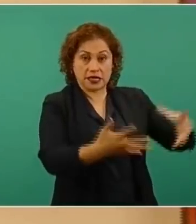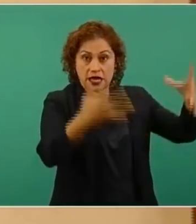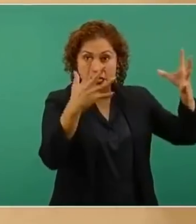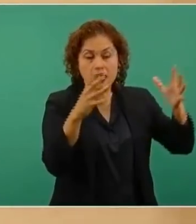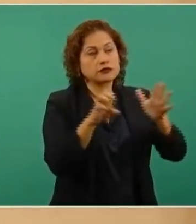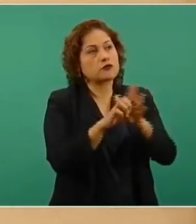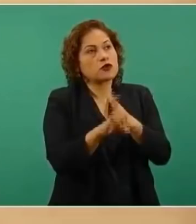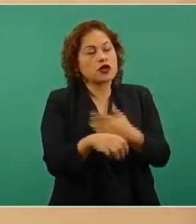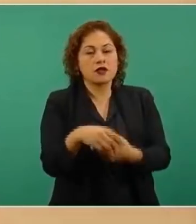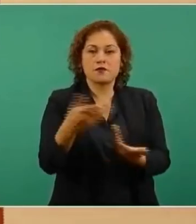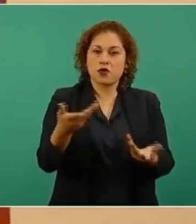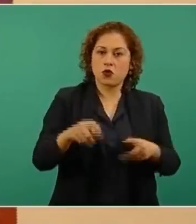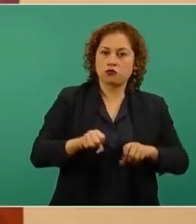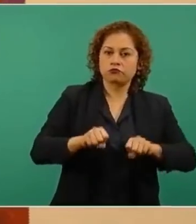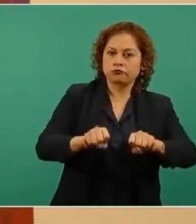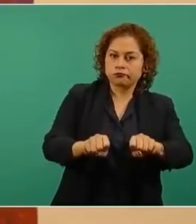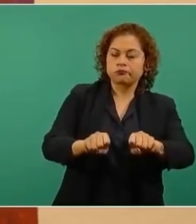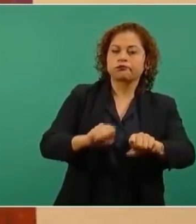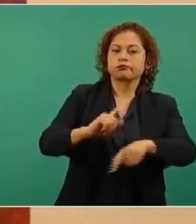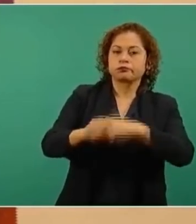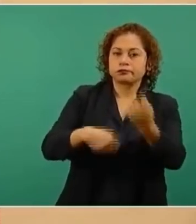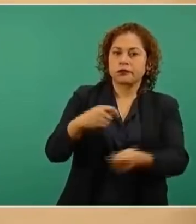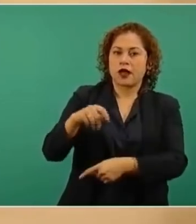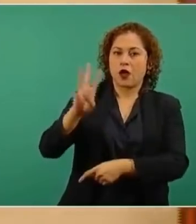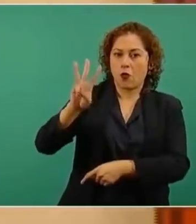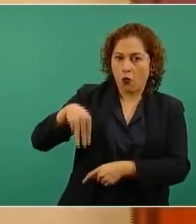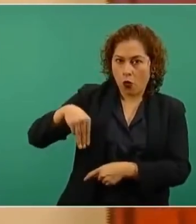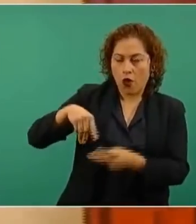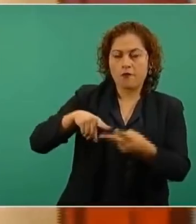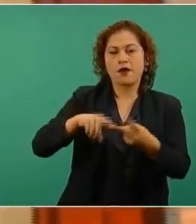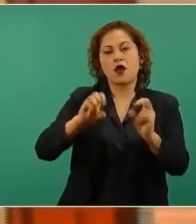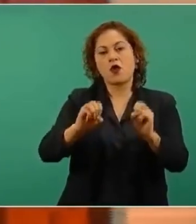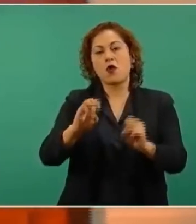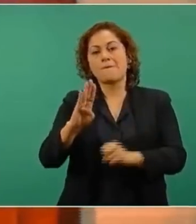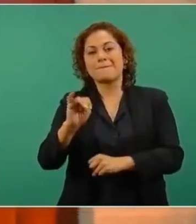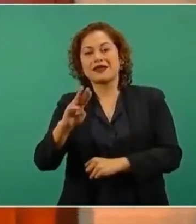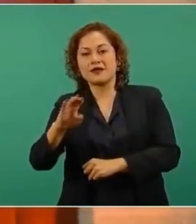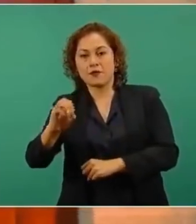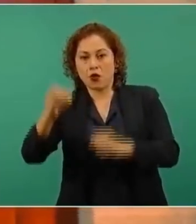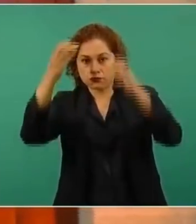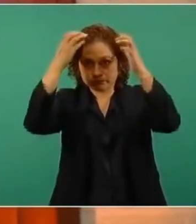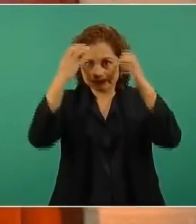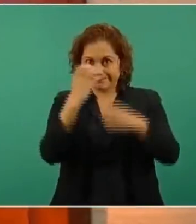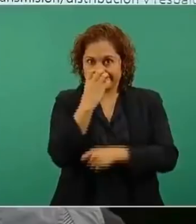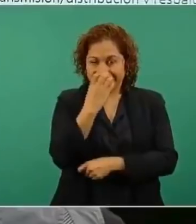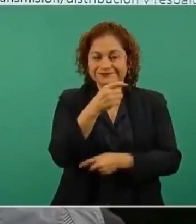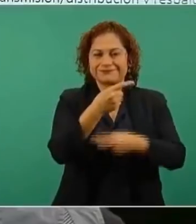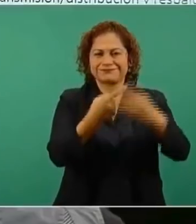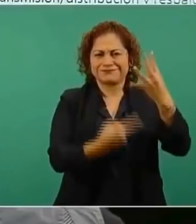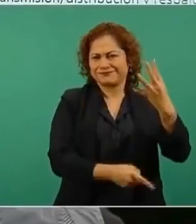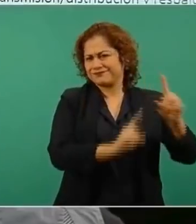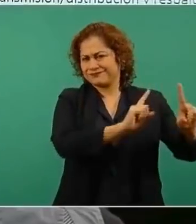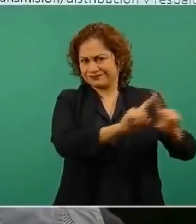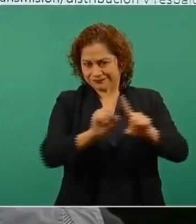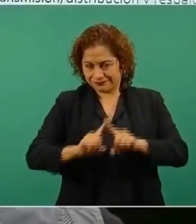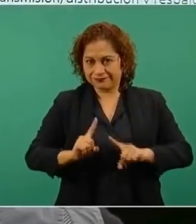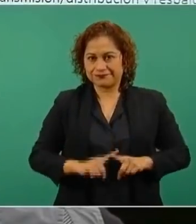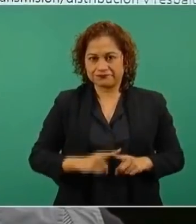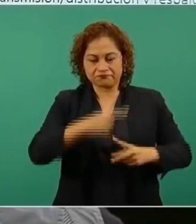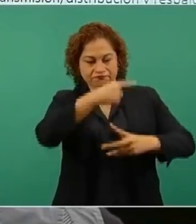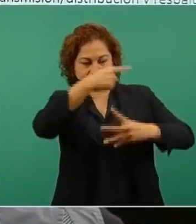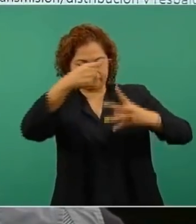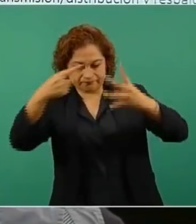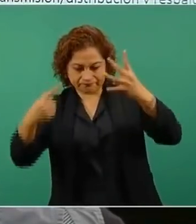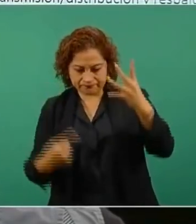tiendas Walmart o como la empresa Bimbo. Y hay muchas otras, ¿no? Estas sociedades de